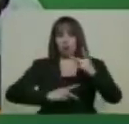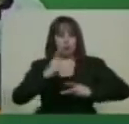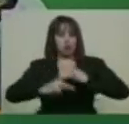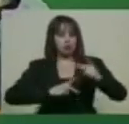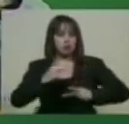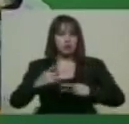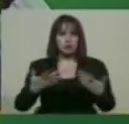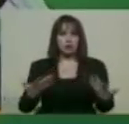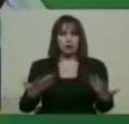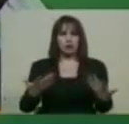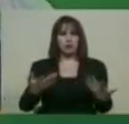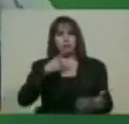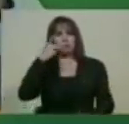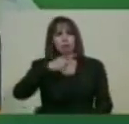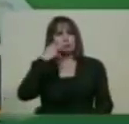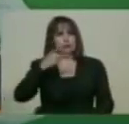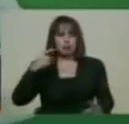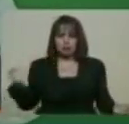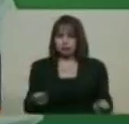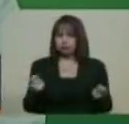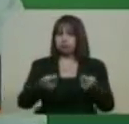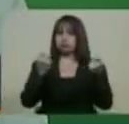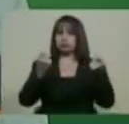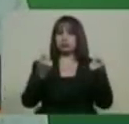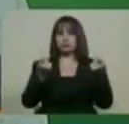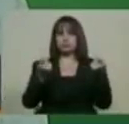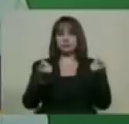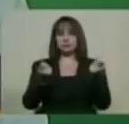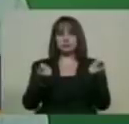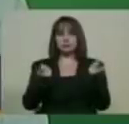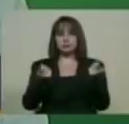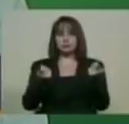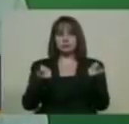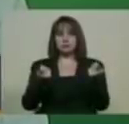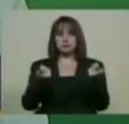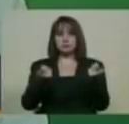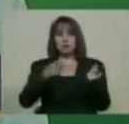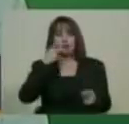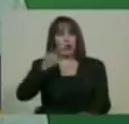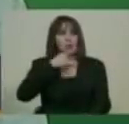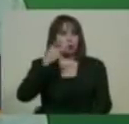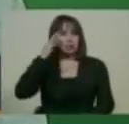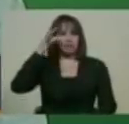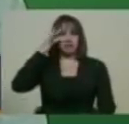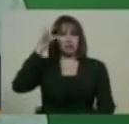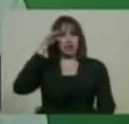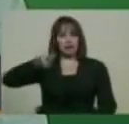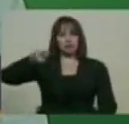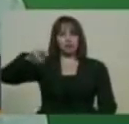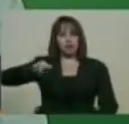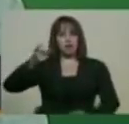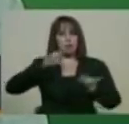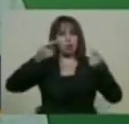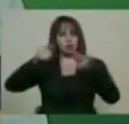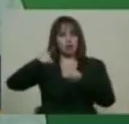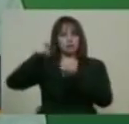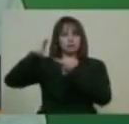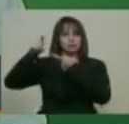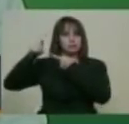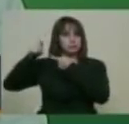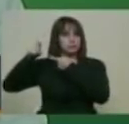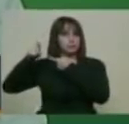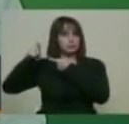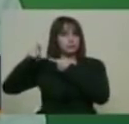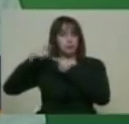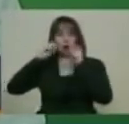de estímulo productivo, para la política fiscal, tributaria, monetaria. Han